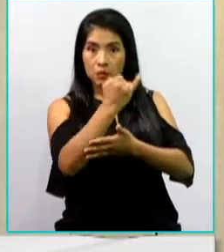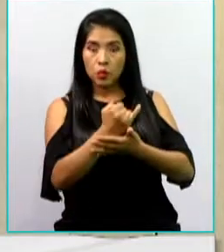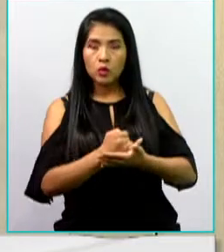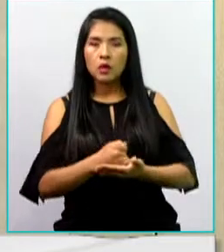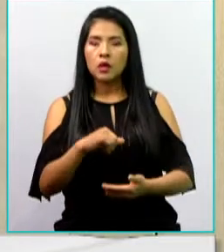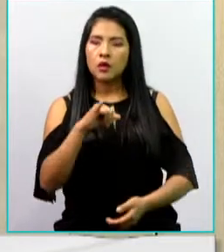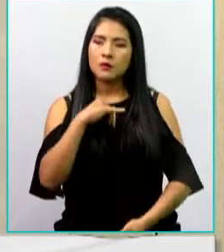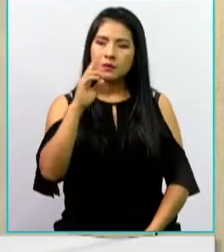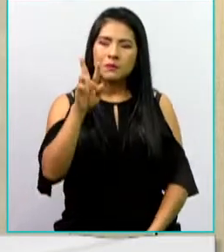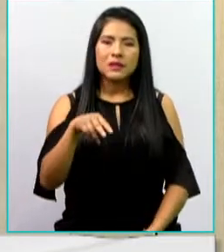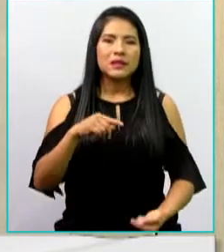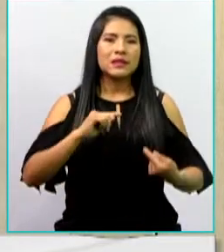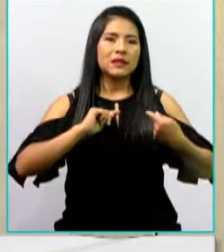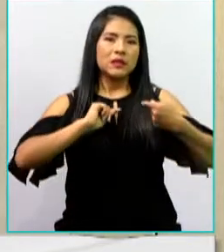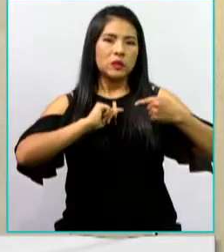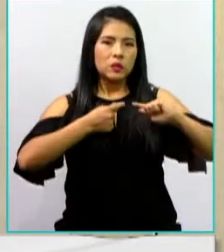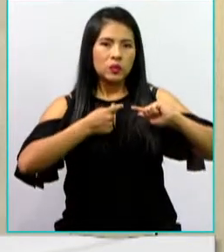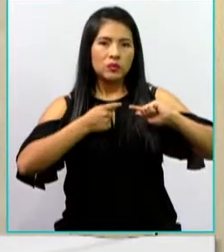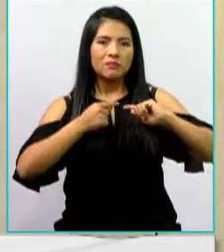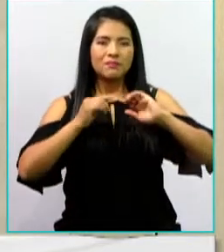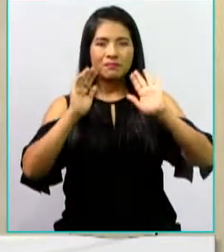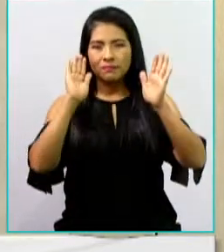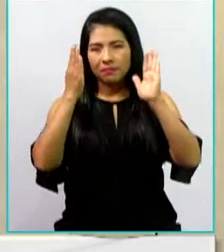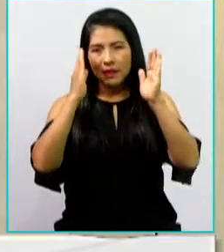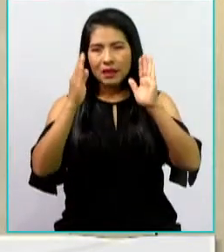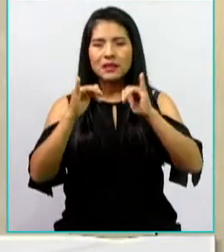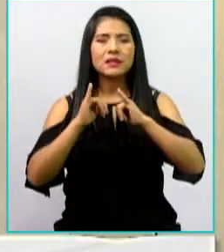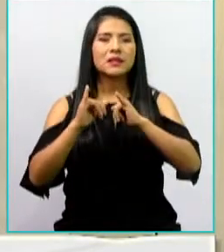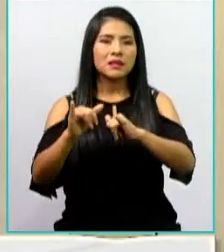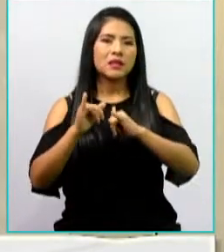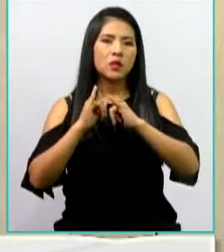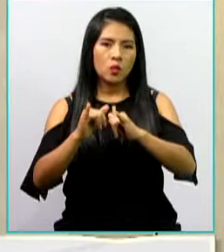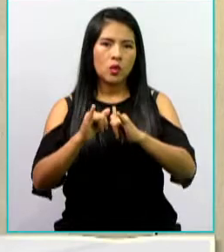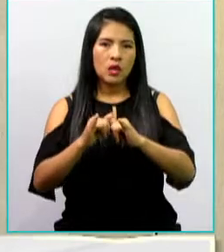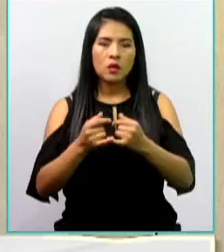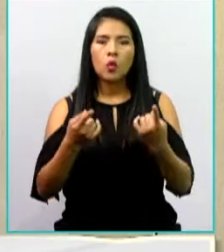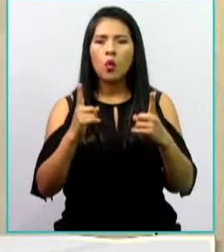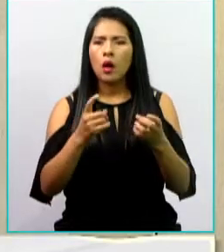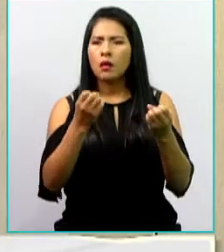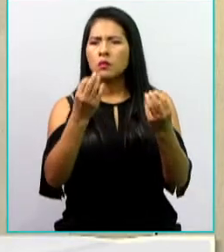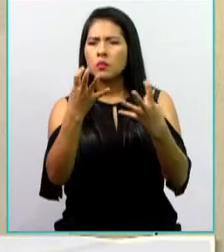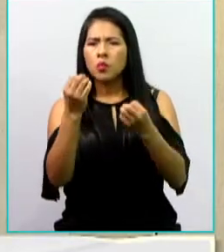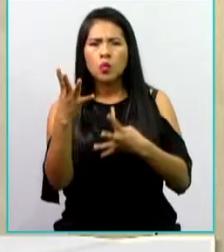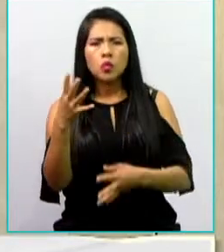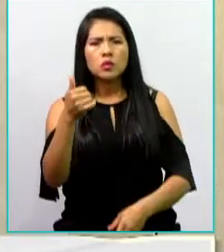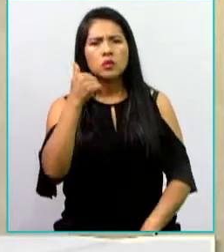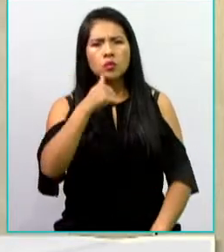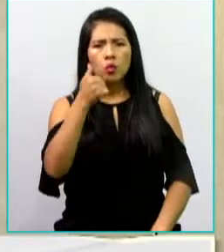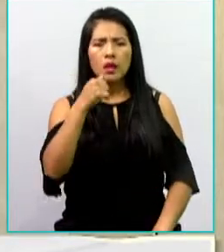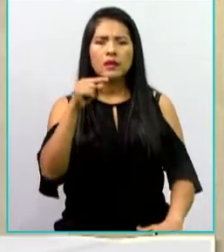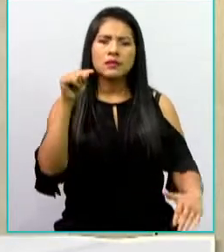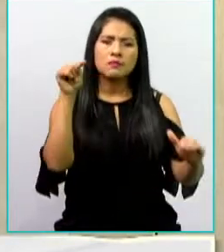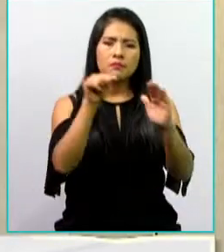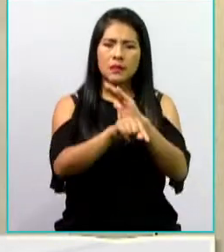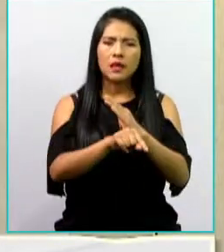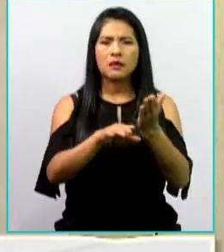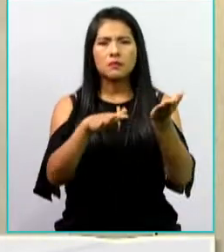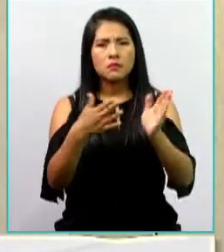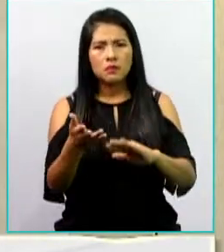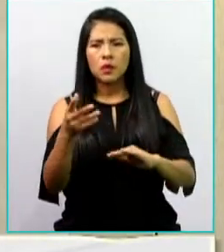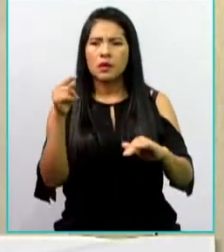Sentí, ¿no?, ese dolor cuando hemos visto feminicidios que existen,